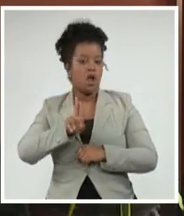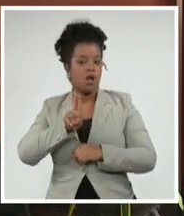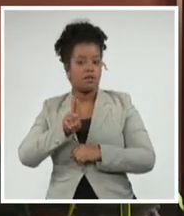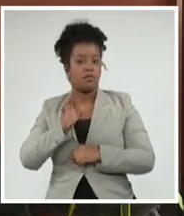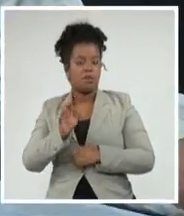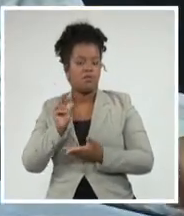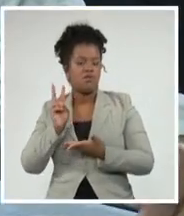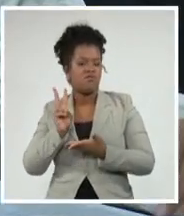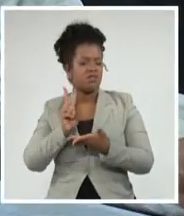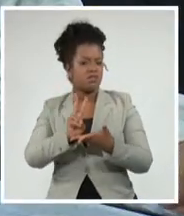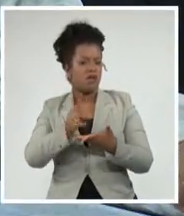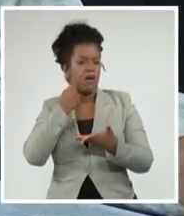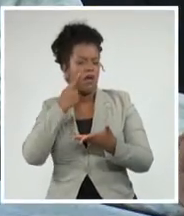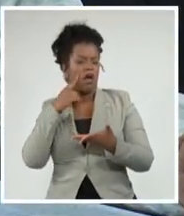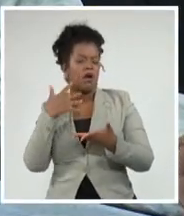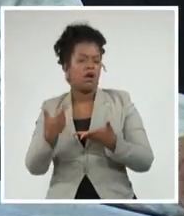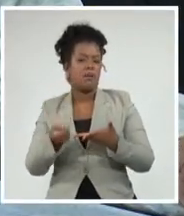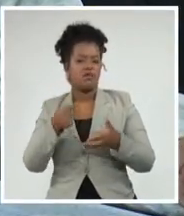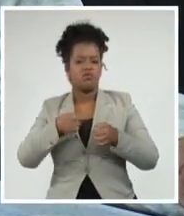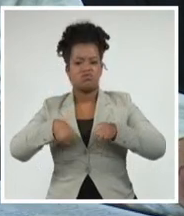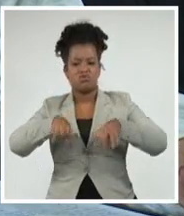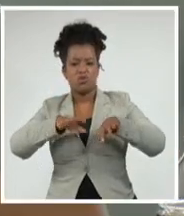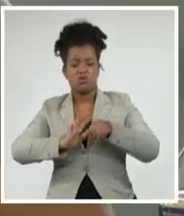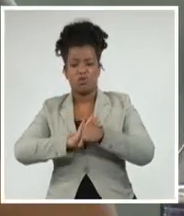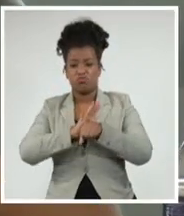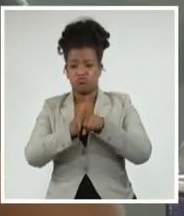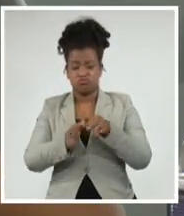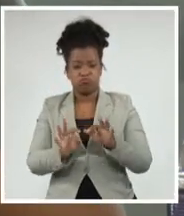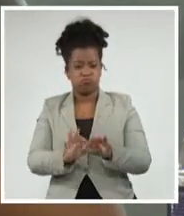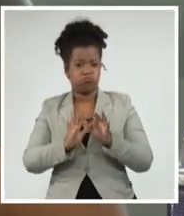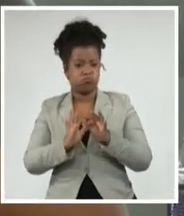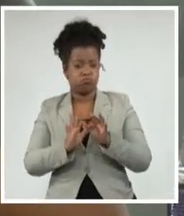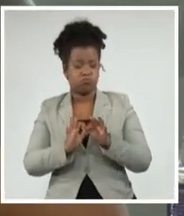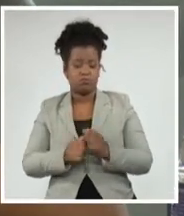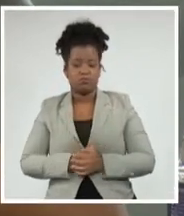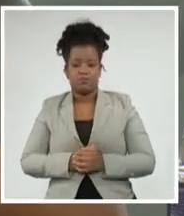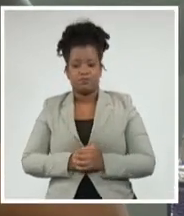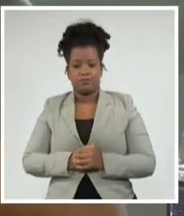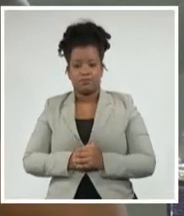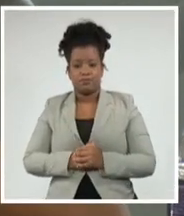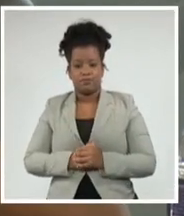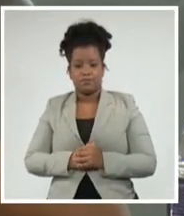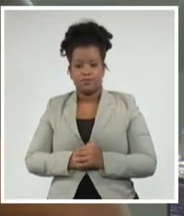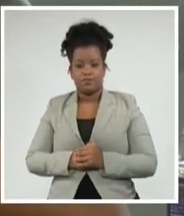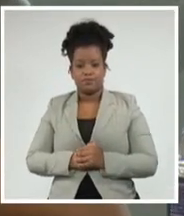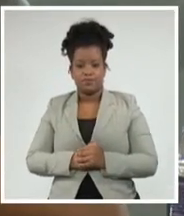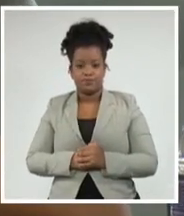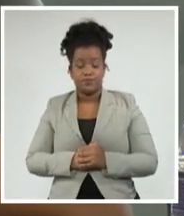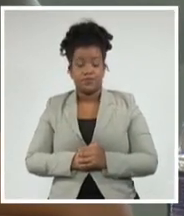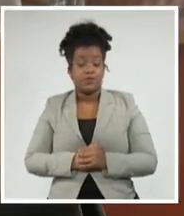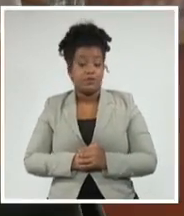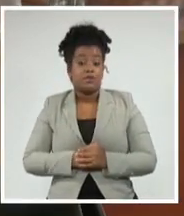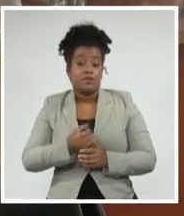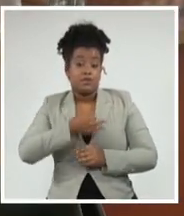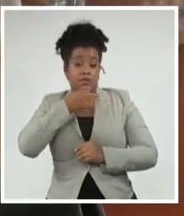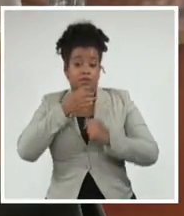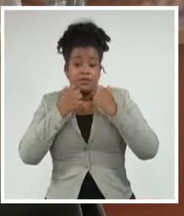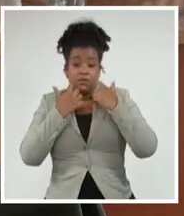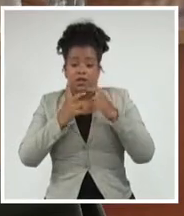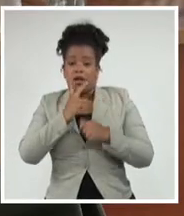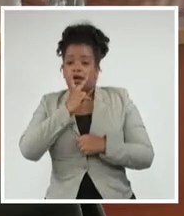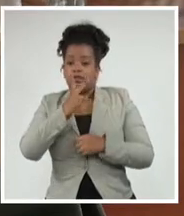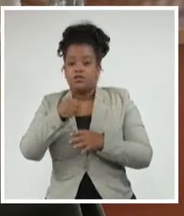hacia Baraguá para analizar la situación epidemiológica del municipio, haciendo particular énfasis en el sistema de atención primaria